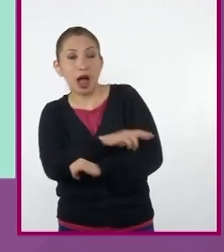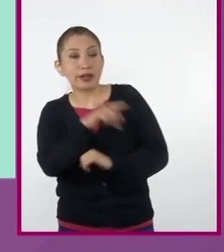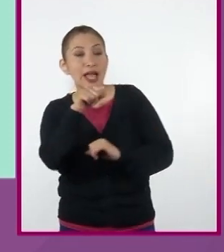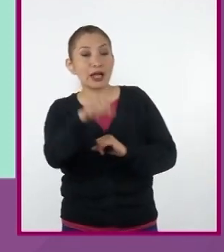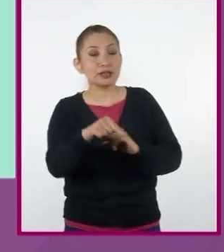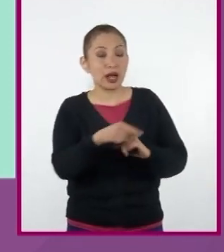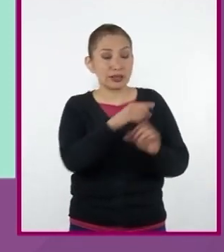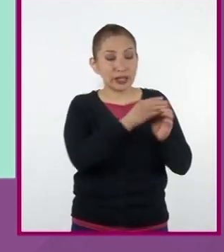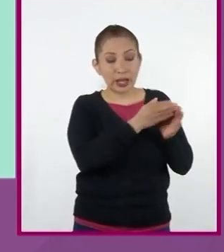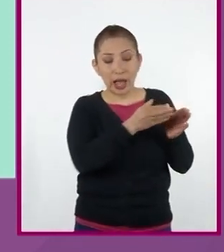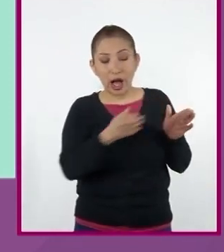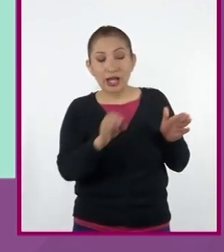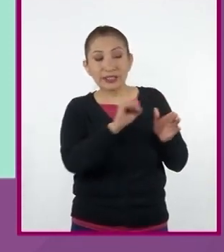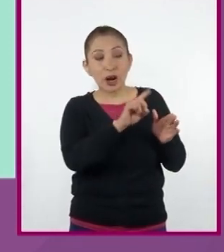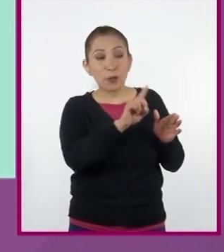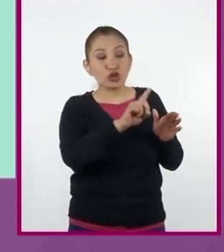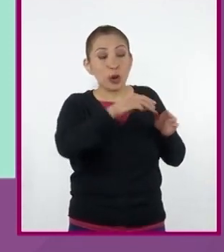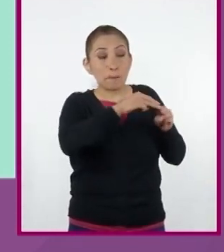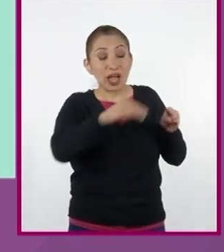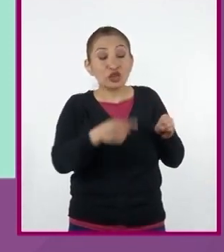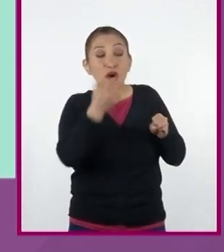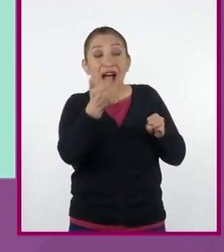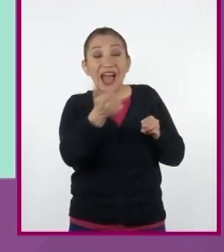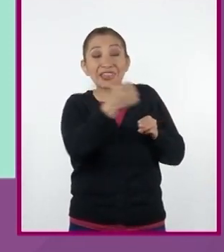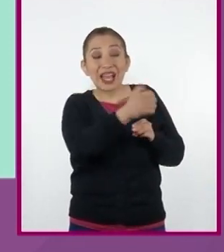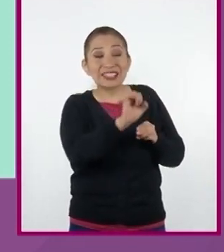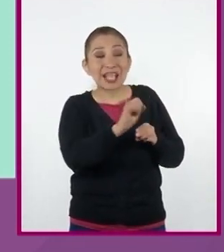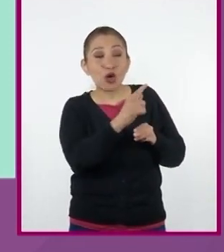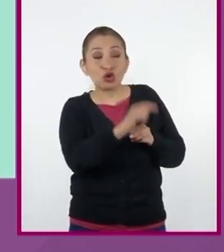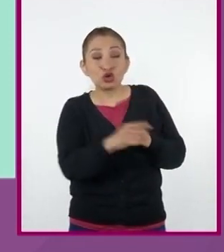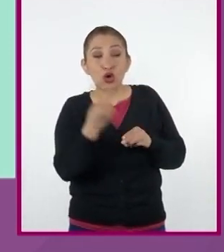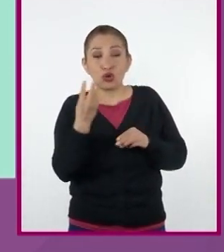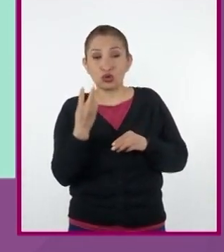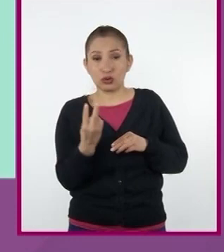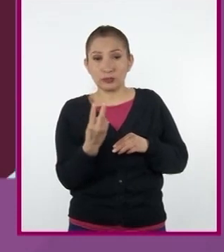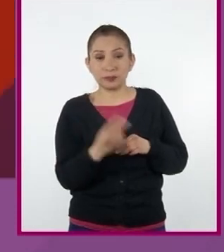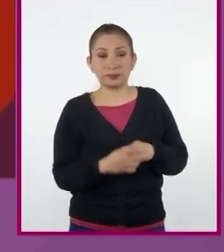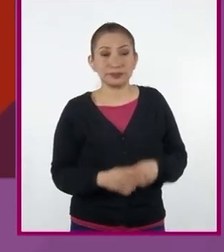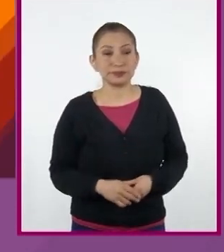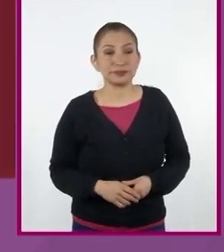una aceleración de 0.1 metros por segundo al cuadrado.